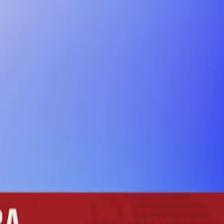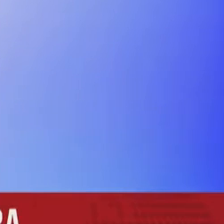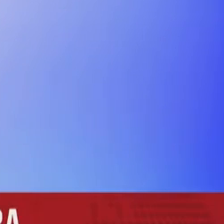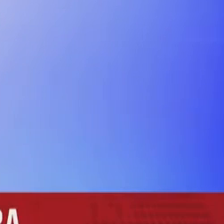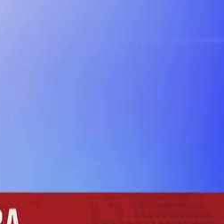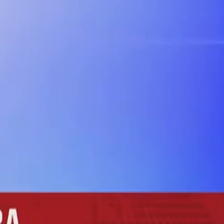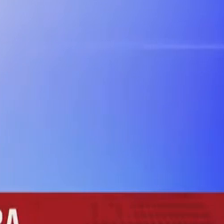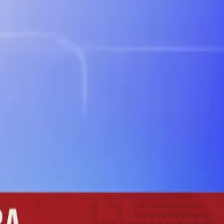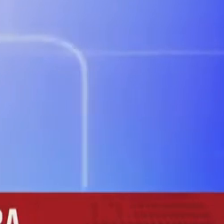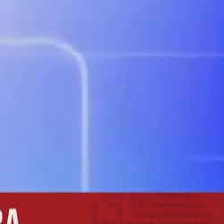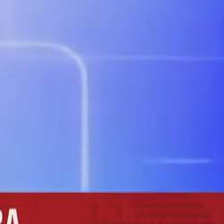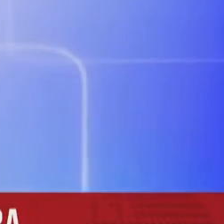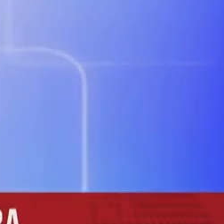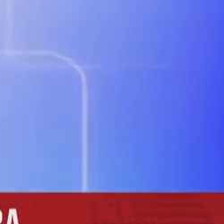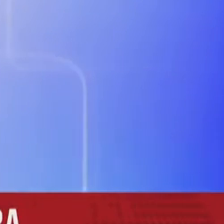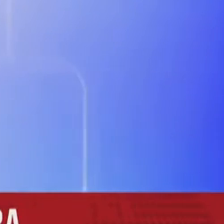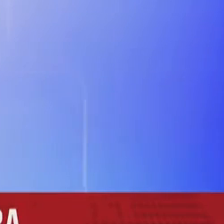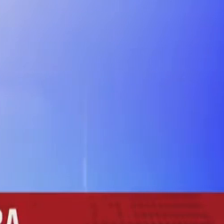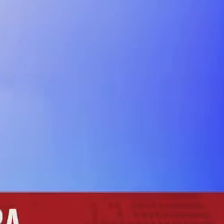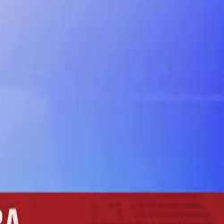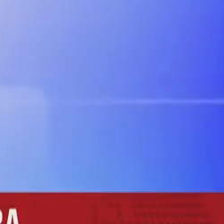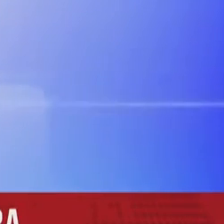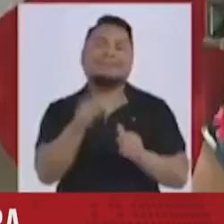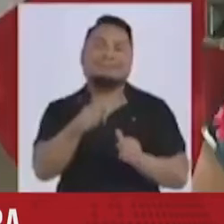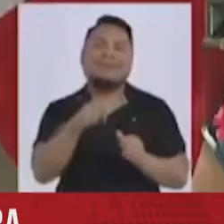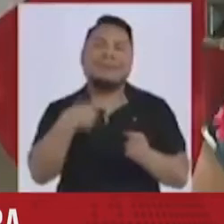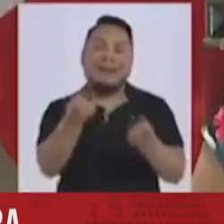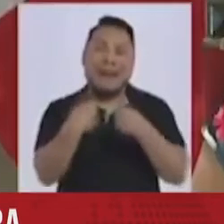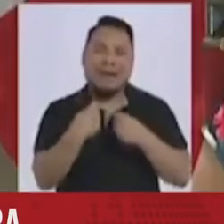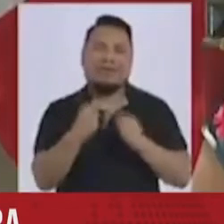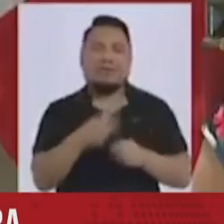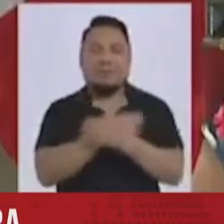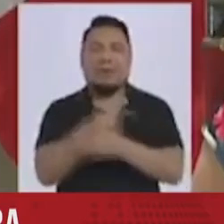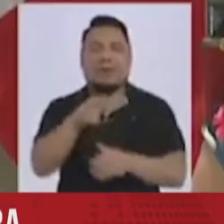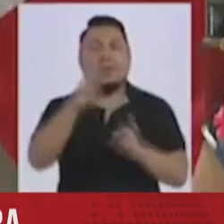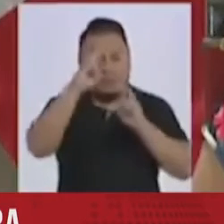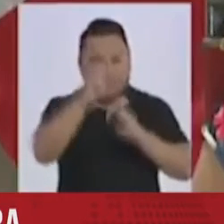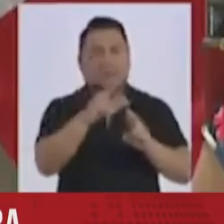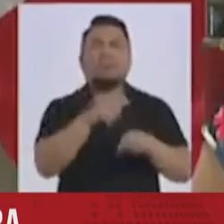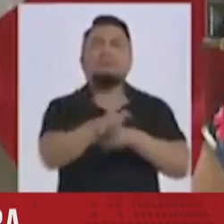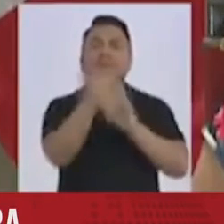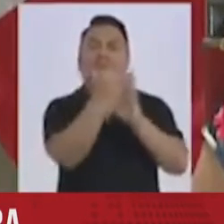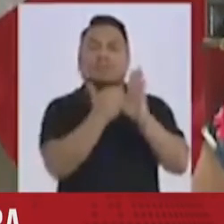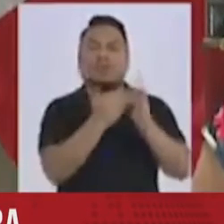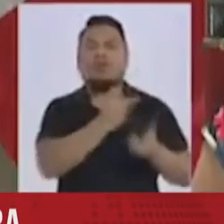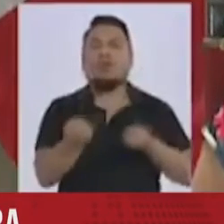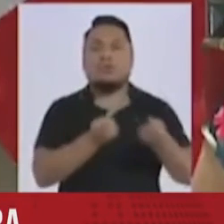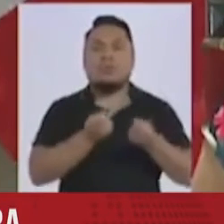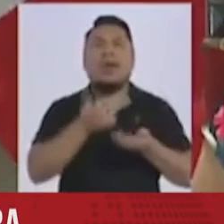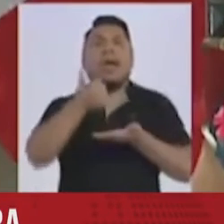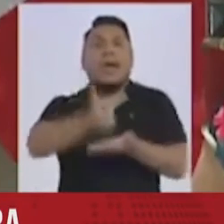obligatoria. Quédense en casa, respeten las instrucciones y las disposiciones del gobierno.